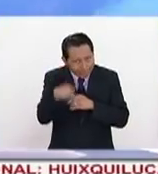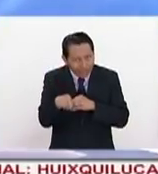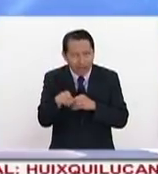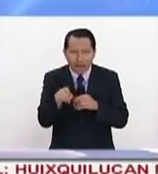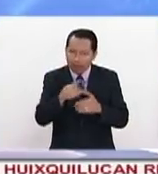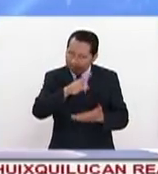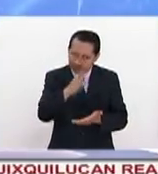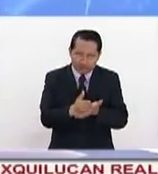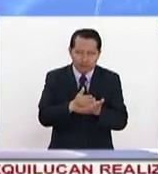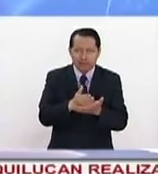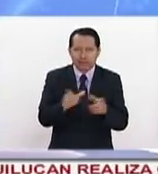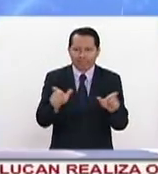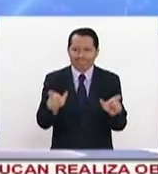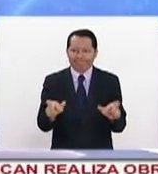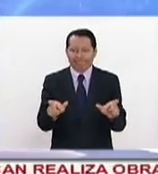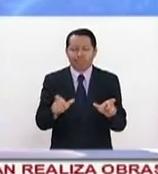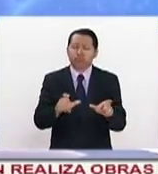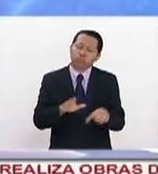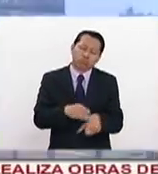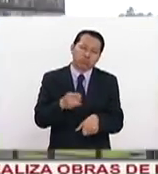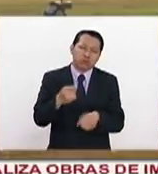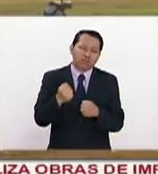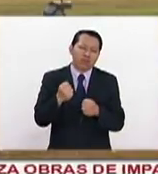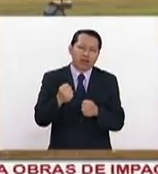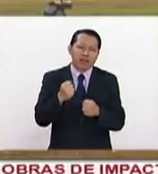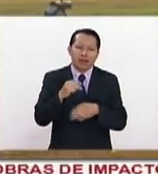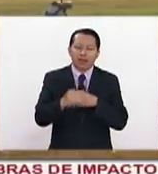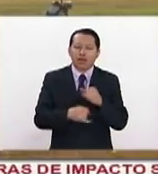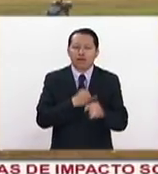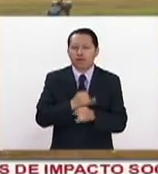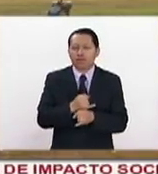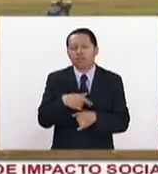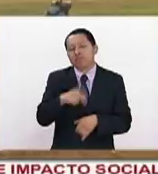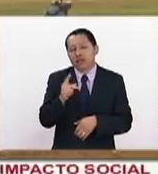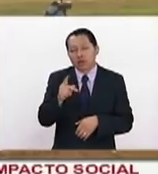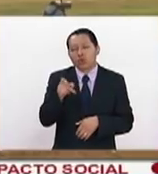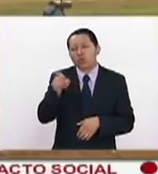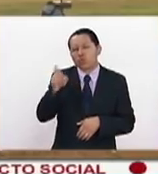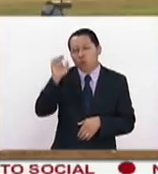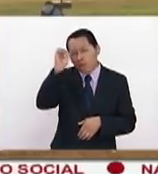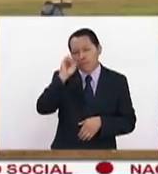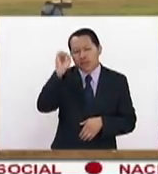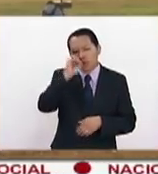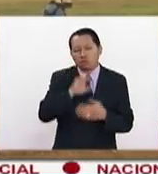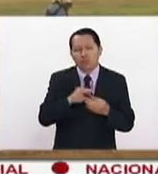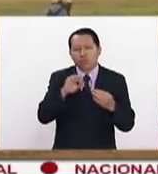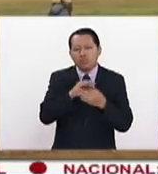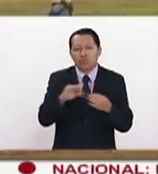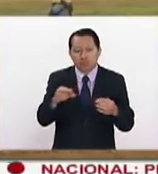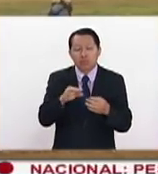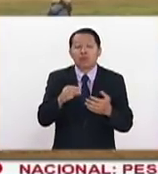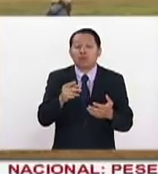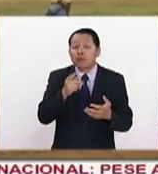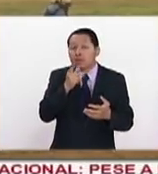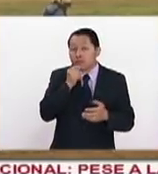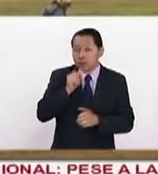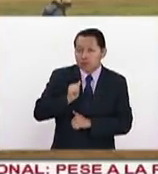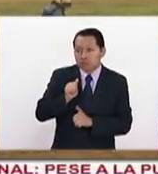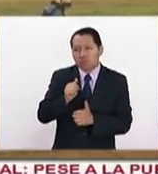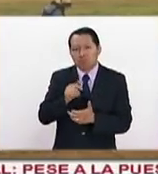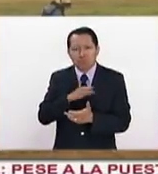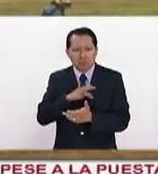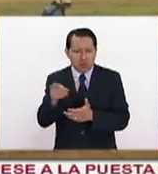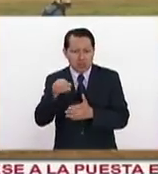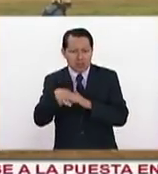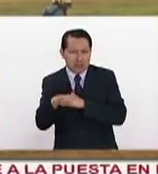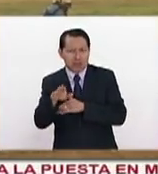de situaciones que duelen mucho a la comunidad internacional, pero también a México. ¿Cuál es tu opinión al respecto? ¿Deben o no entrar